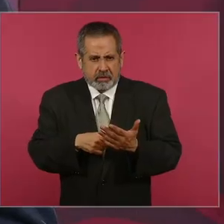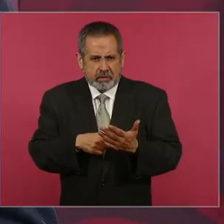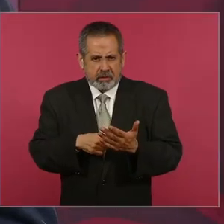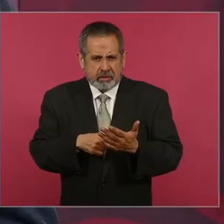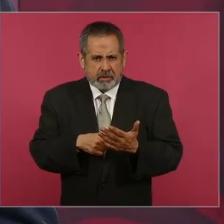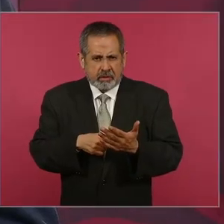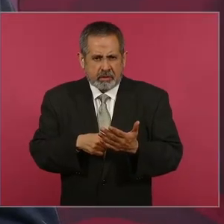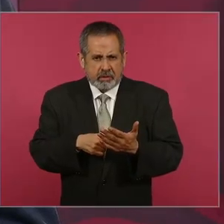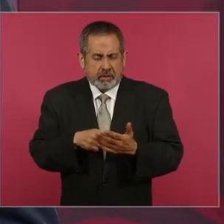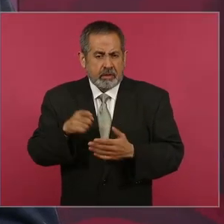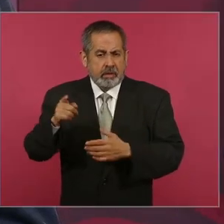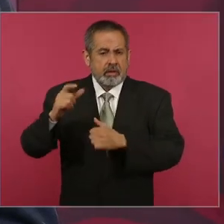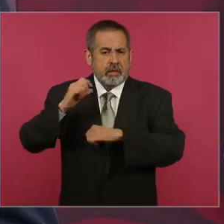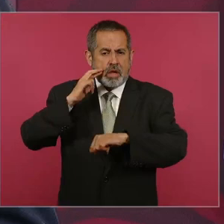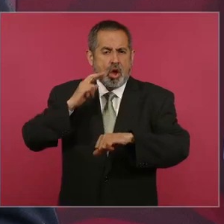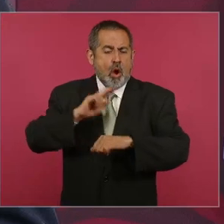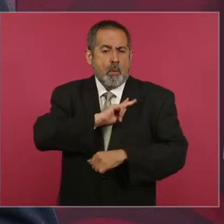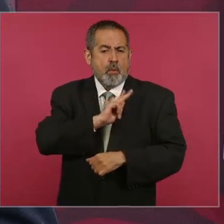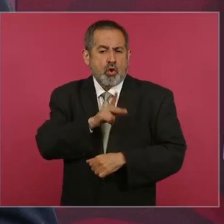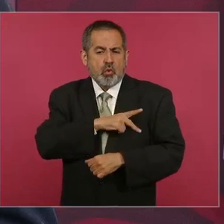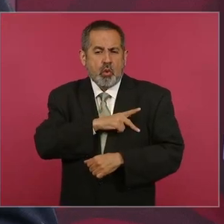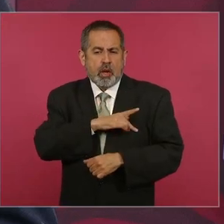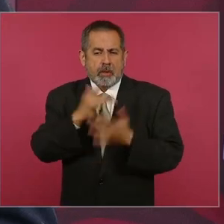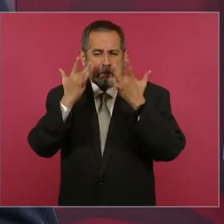dimite el primer ministro de Portugal,